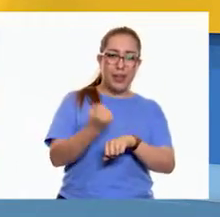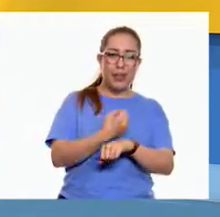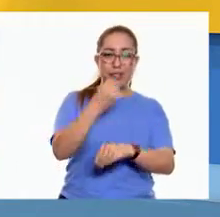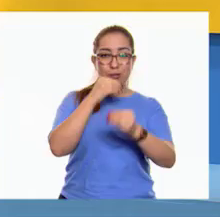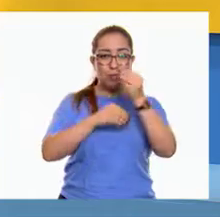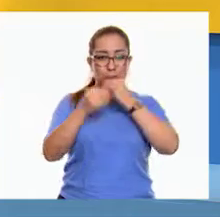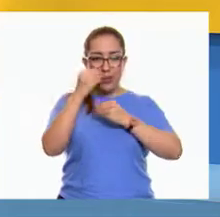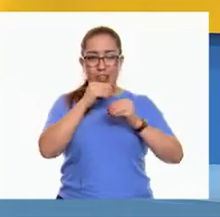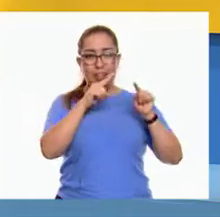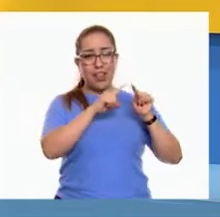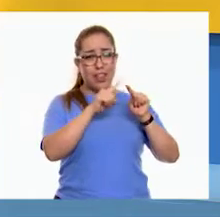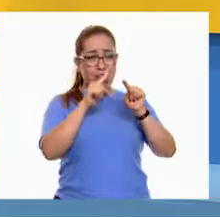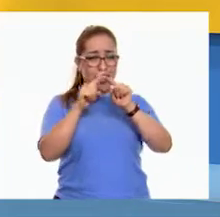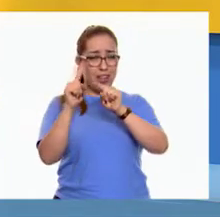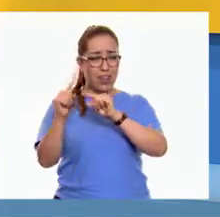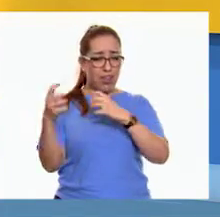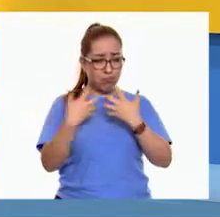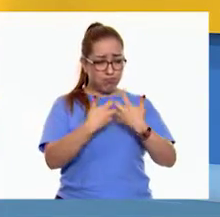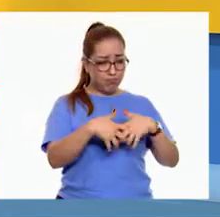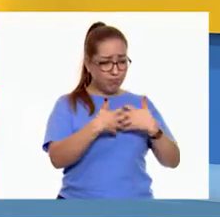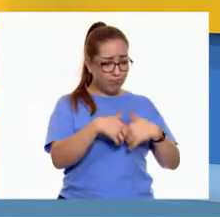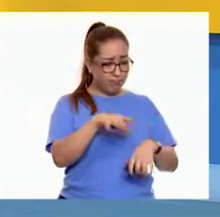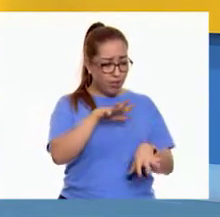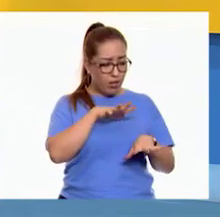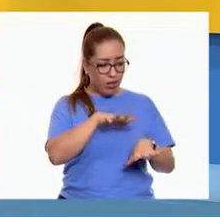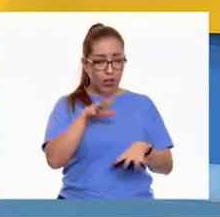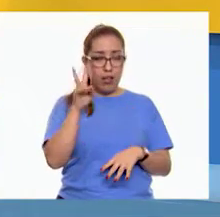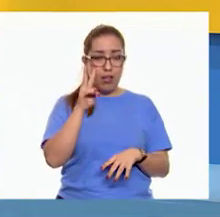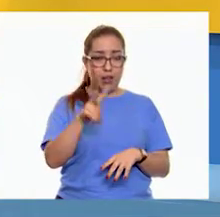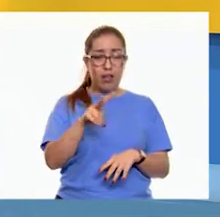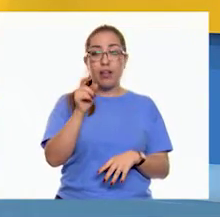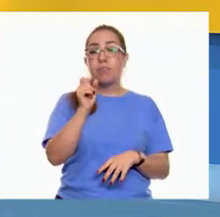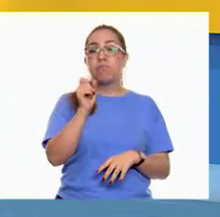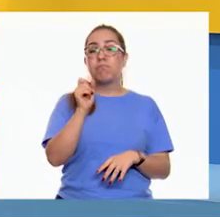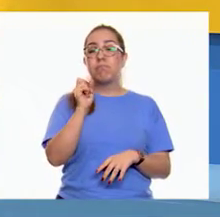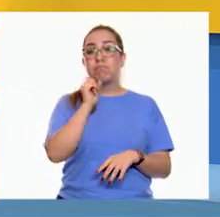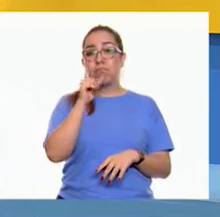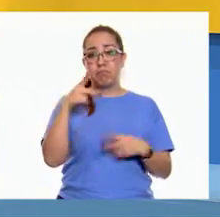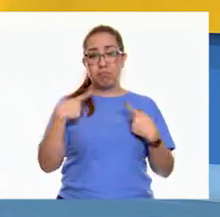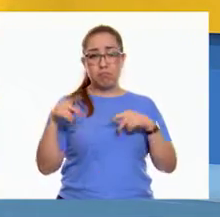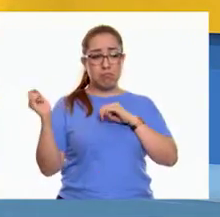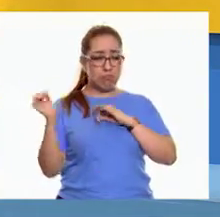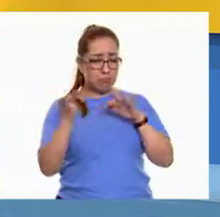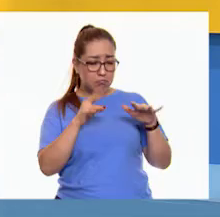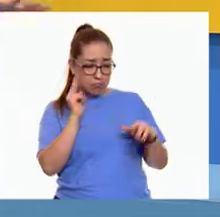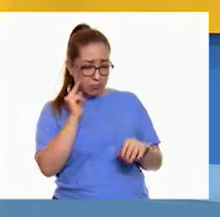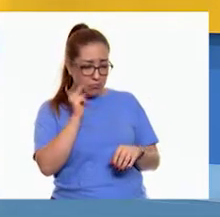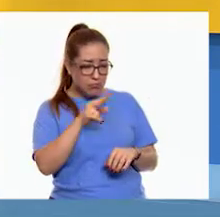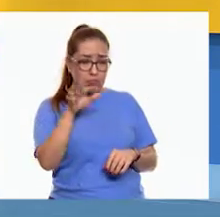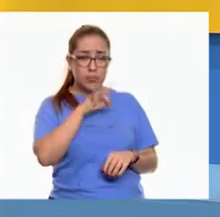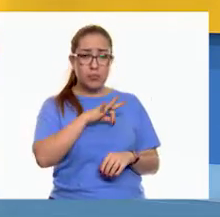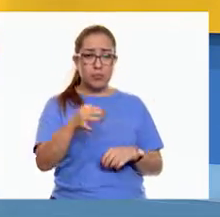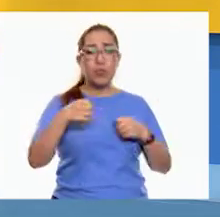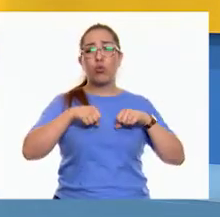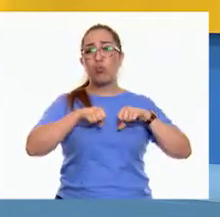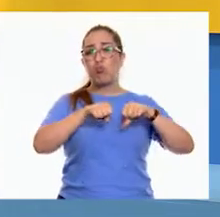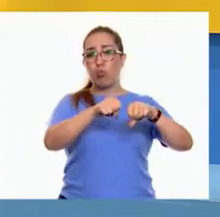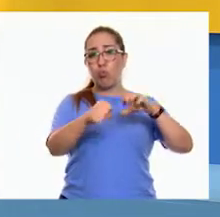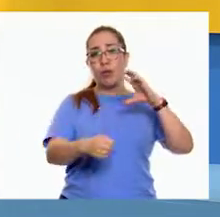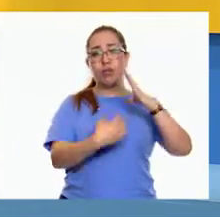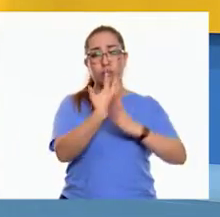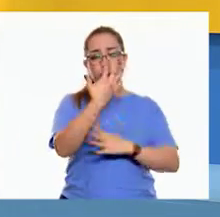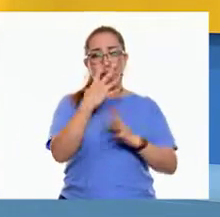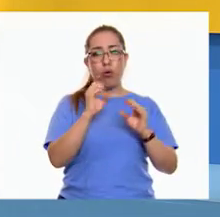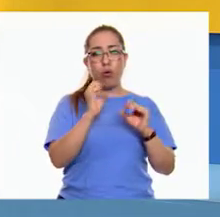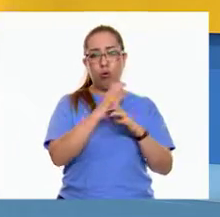que la población además pudiera adquirir todo esto, llegaron también tiendas departamentales, supermercados, que facilitaron